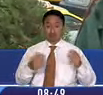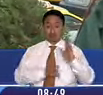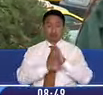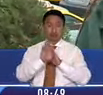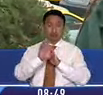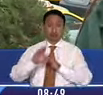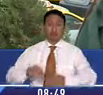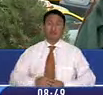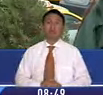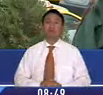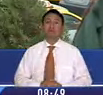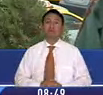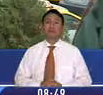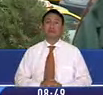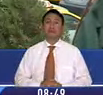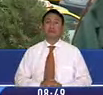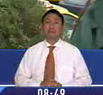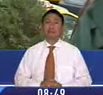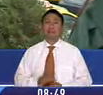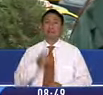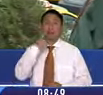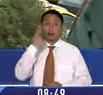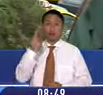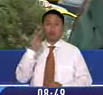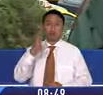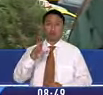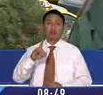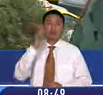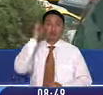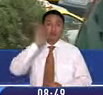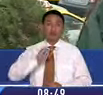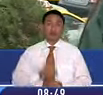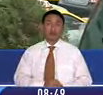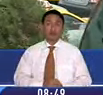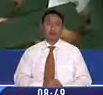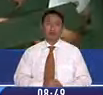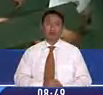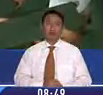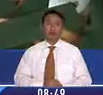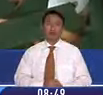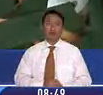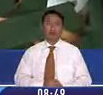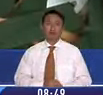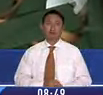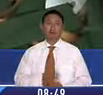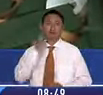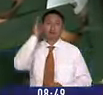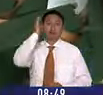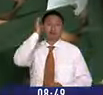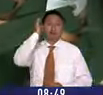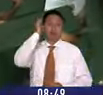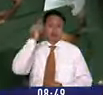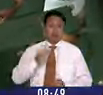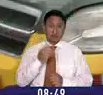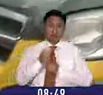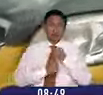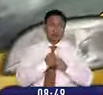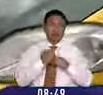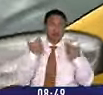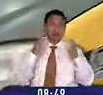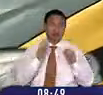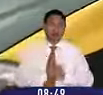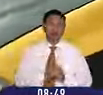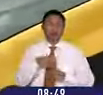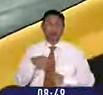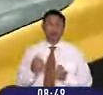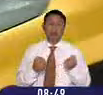adelante. No solo los hombres, también nosotros valemos como mujeres. Son mujeres de todas las edades que